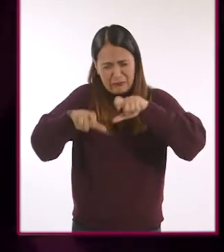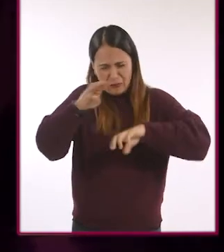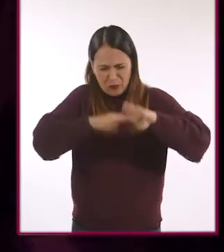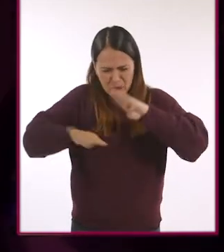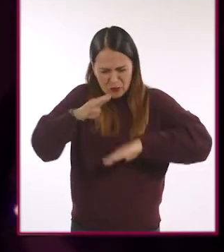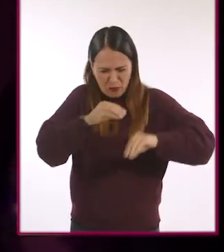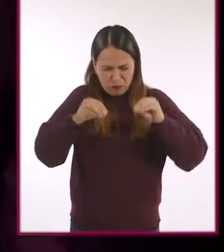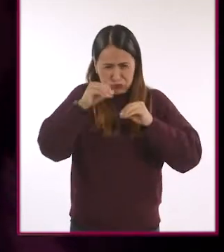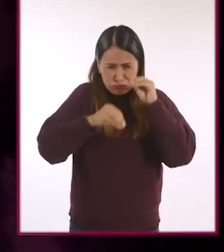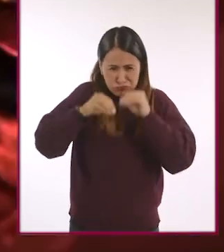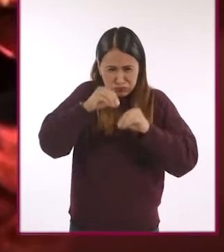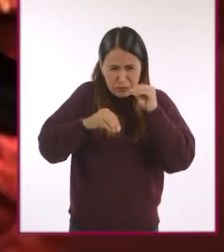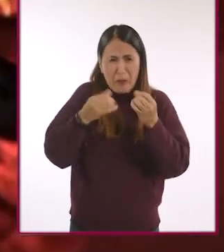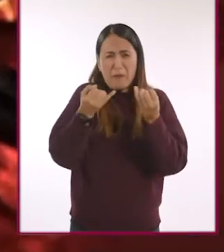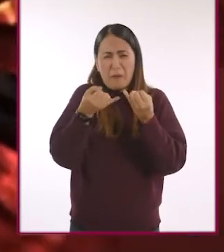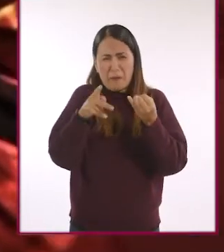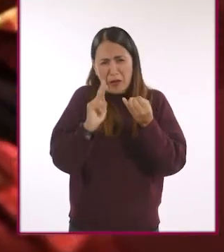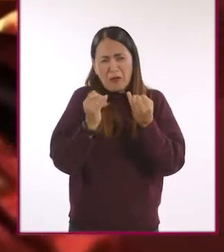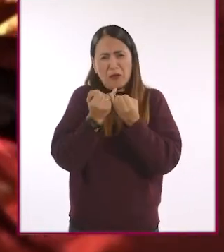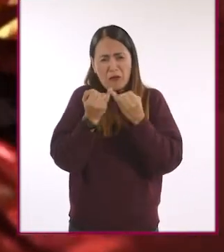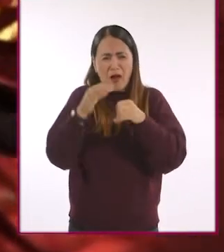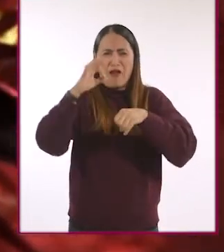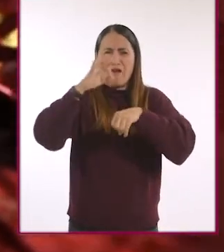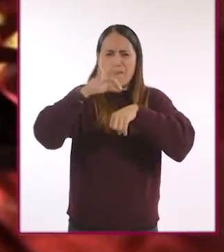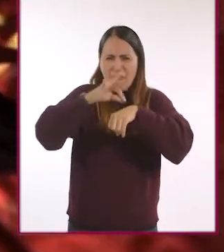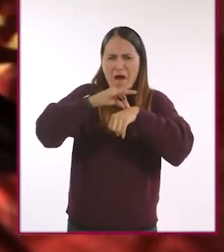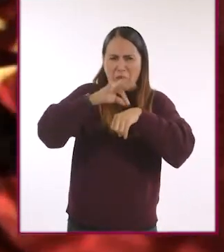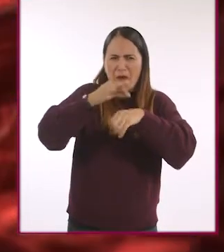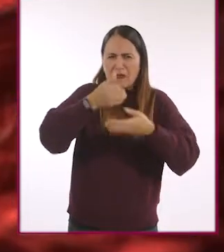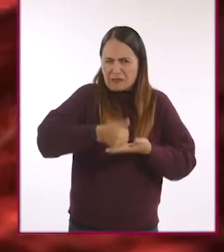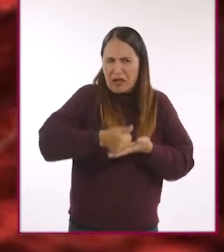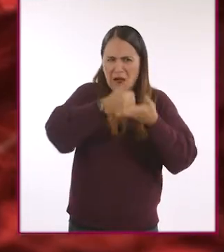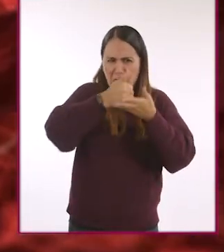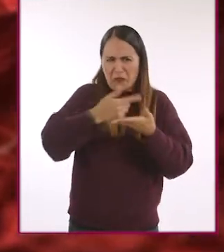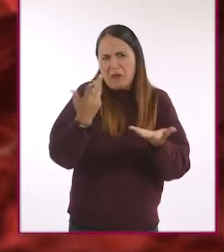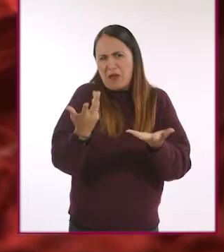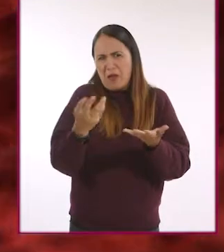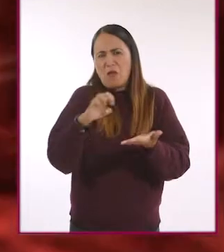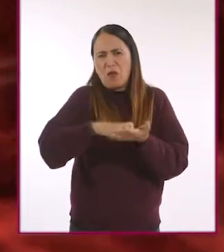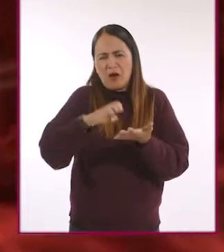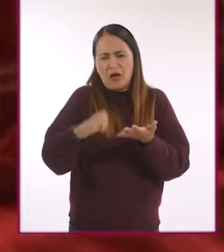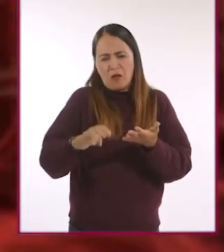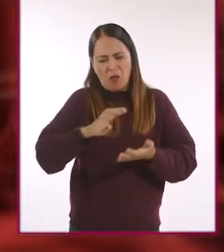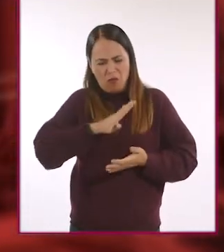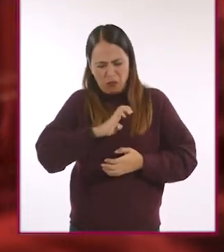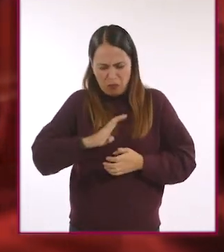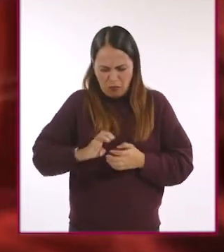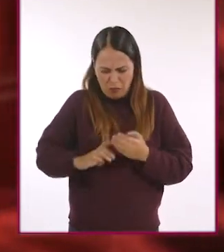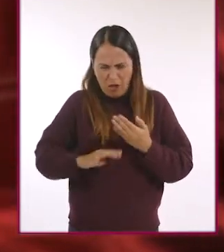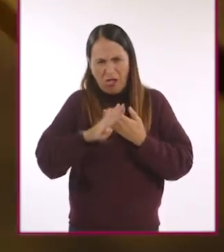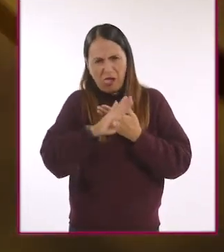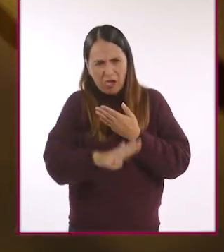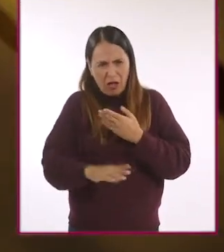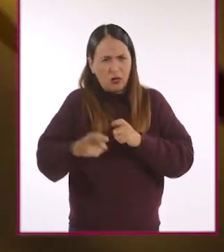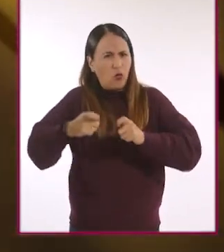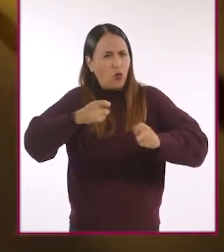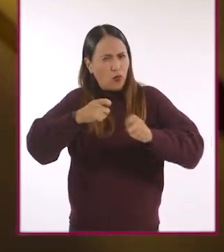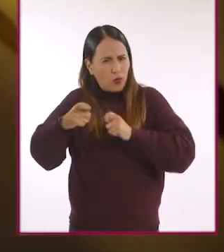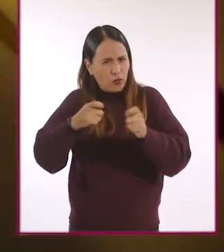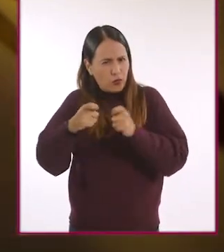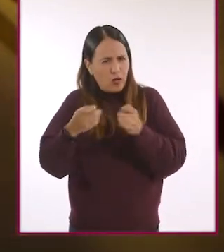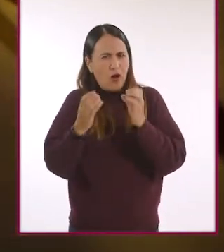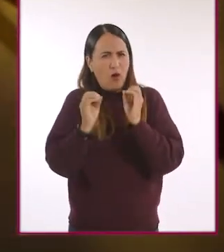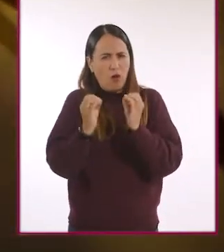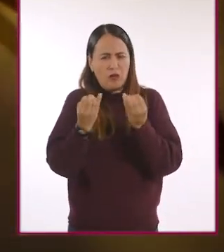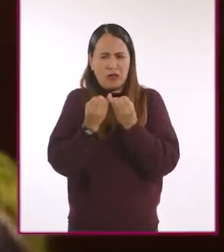actividades farmacológicas las más diversas. A ciertos componentes tienen una actividad como antimicrobianos, otras tienen actividad a